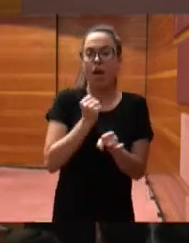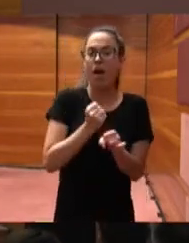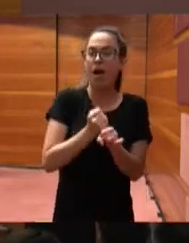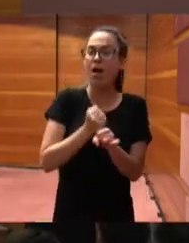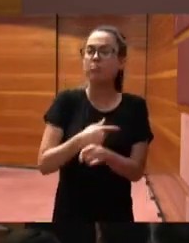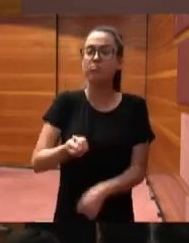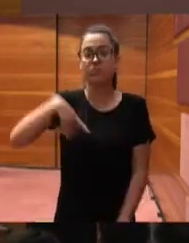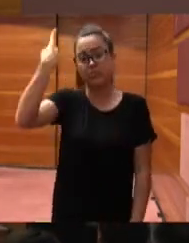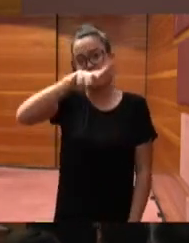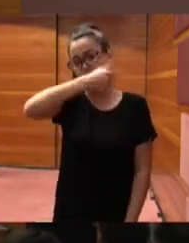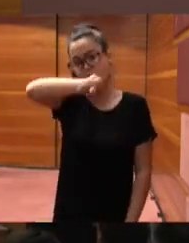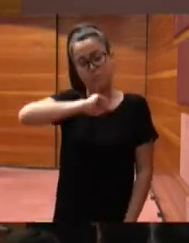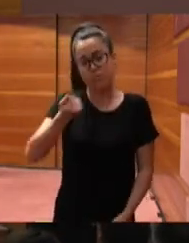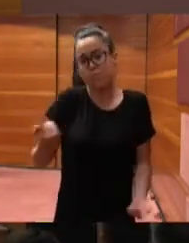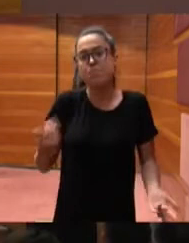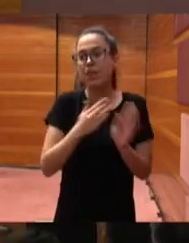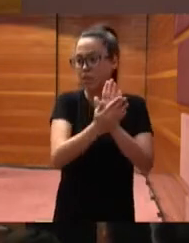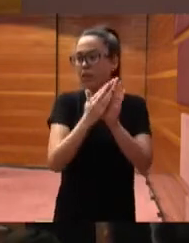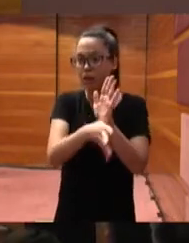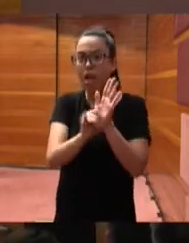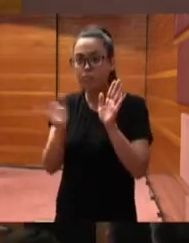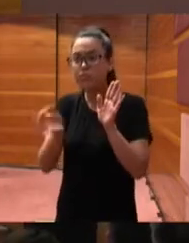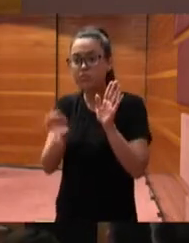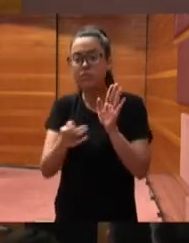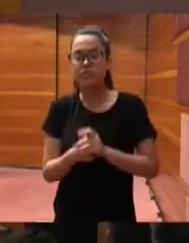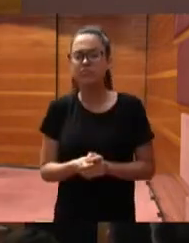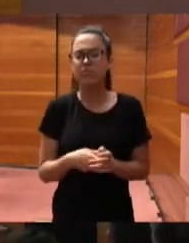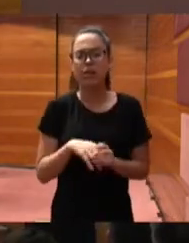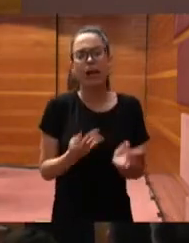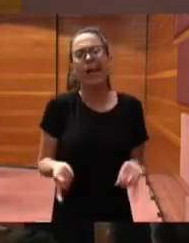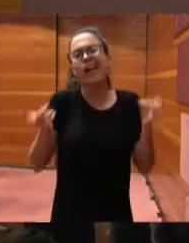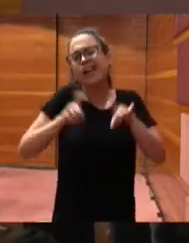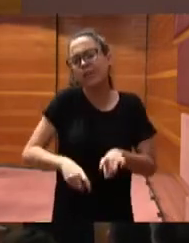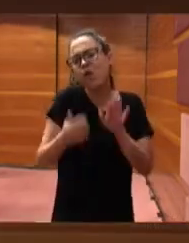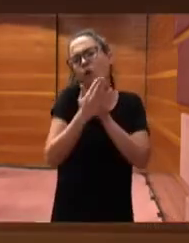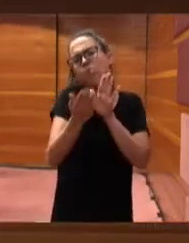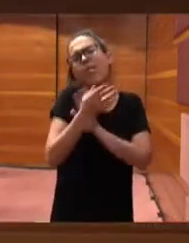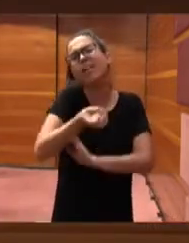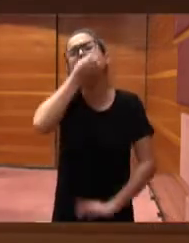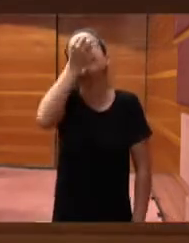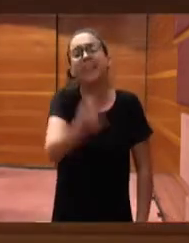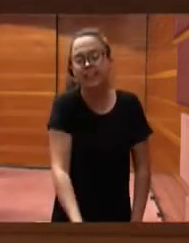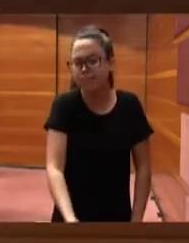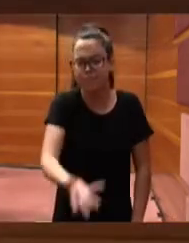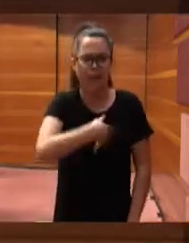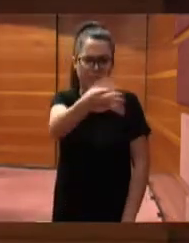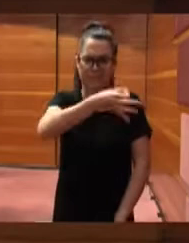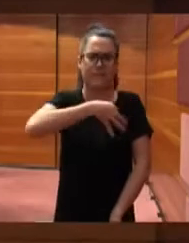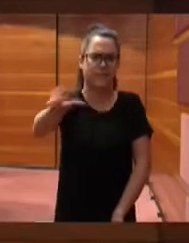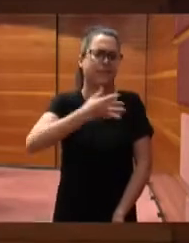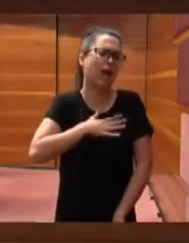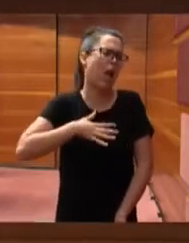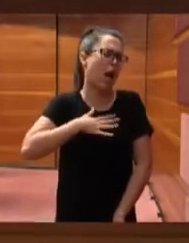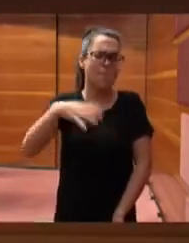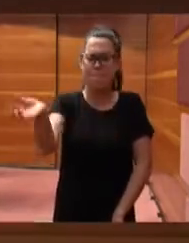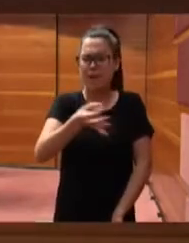vivís en alguna comunidad de vecinos, ¿verdad? ¿Cómo son las reuniones de la comunidad? ¿Eh? A que da gusto. Yo.